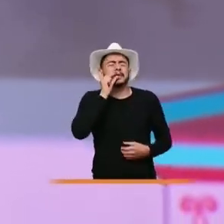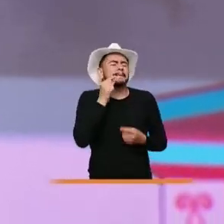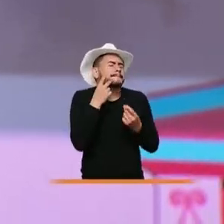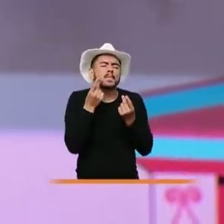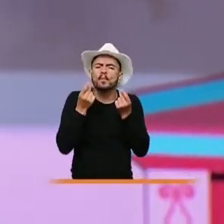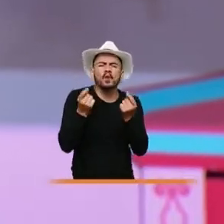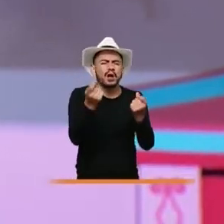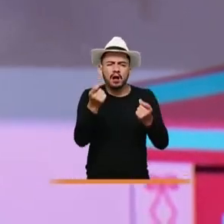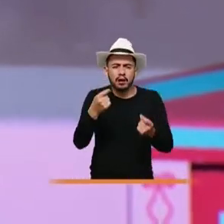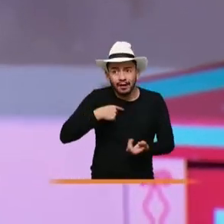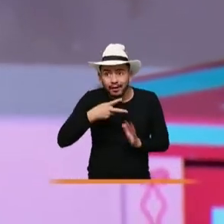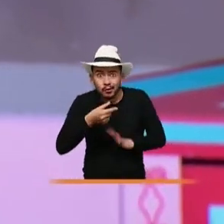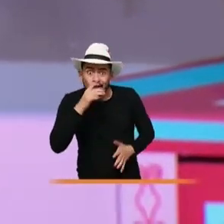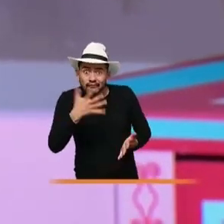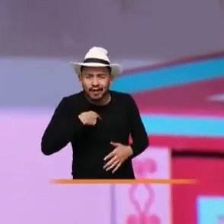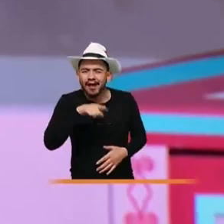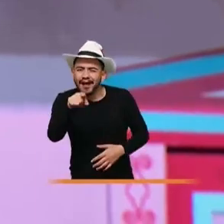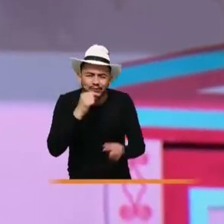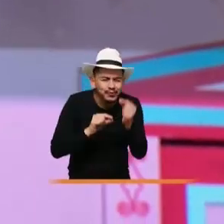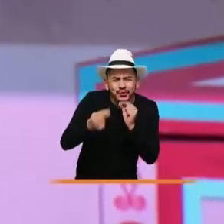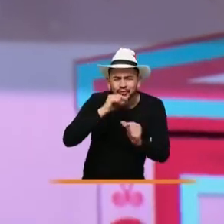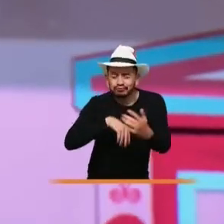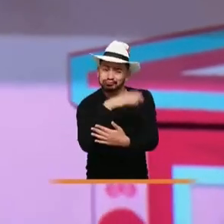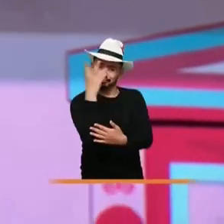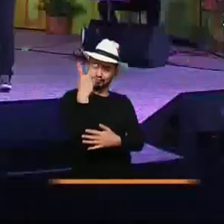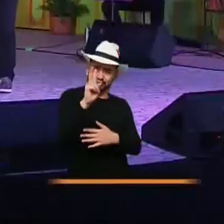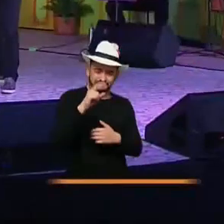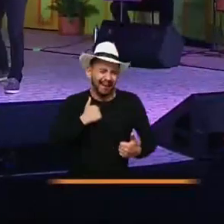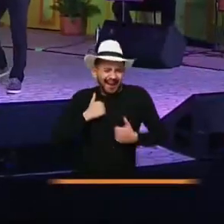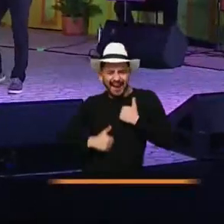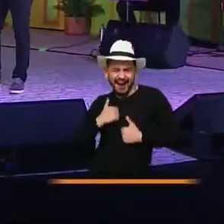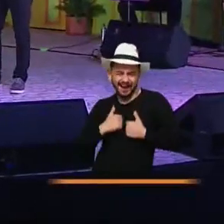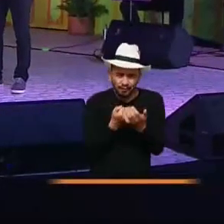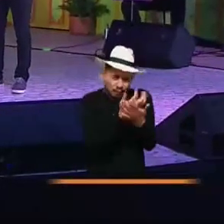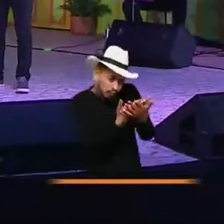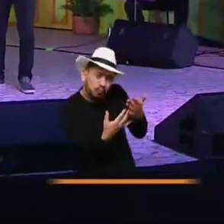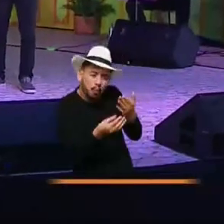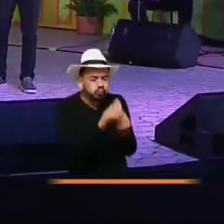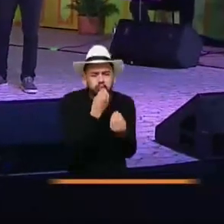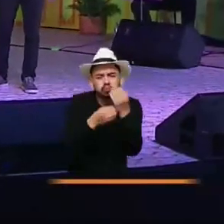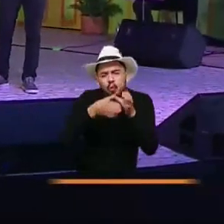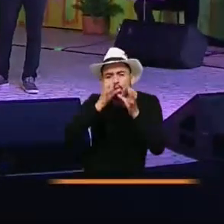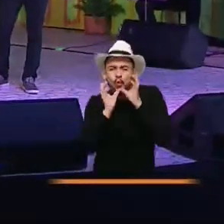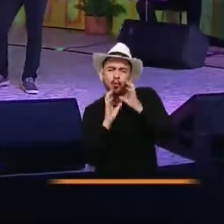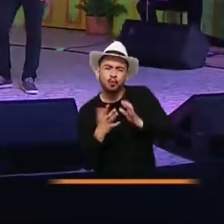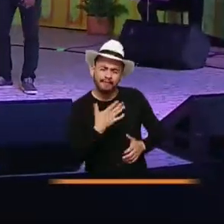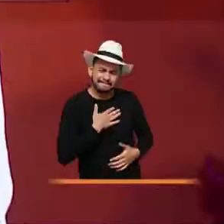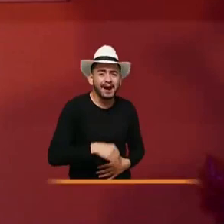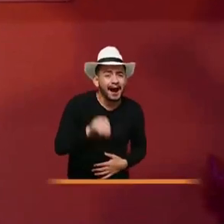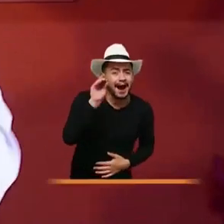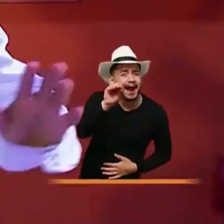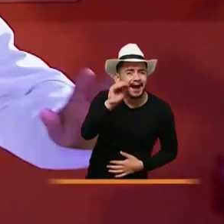voy a almorzar tomo mazamorro claro me da hasta pena decirlo